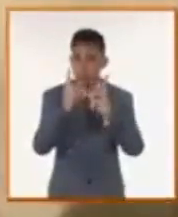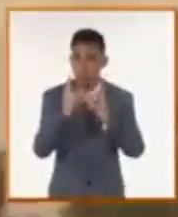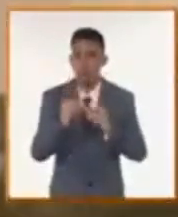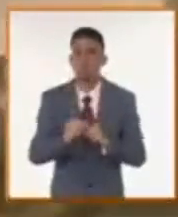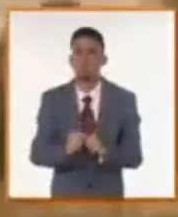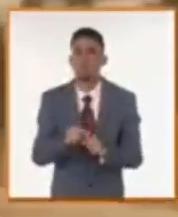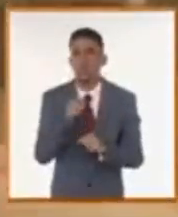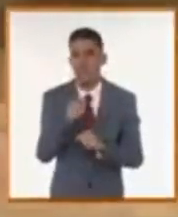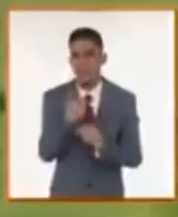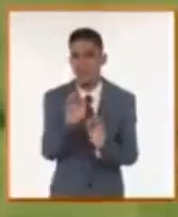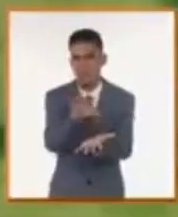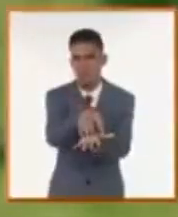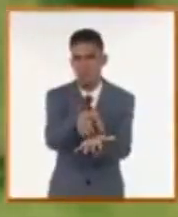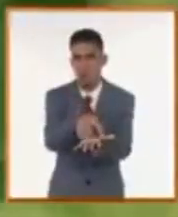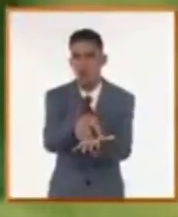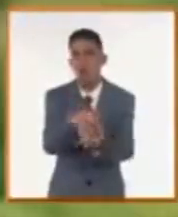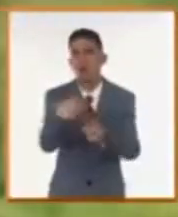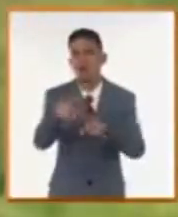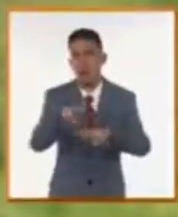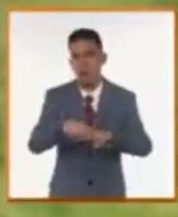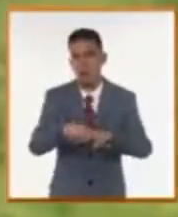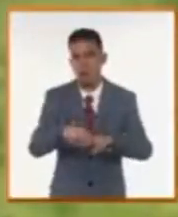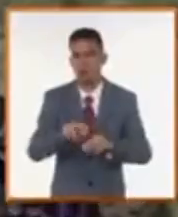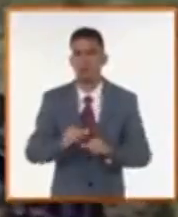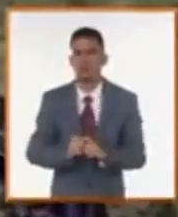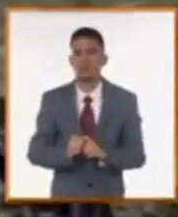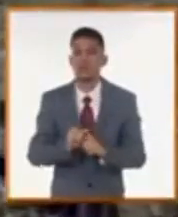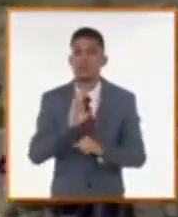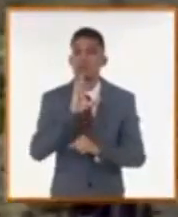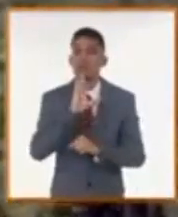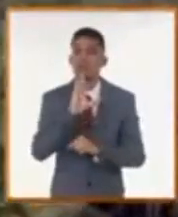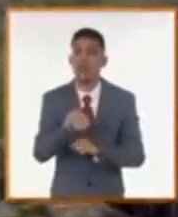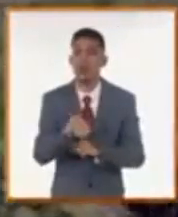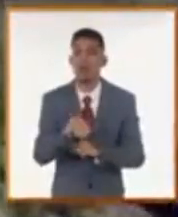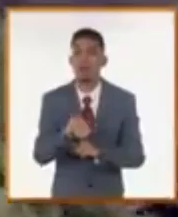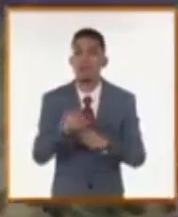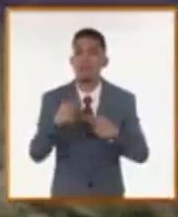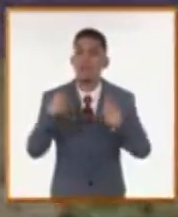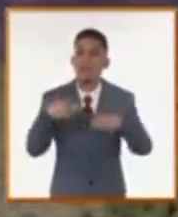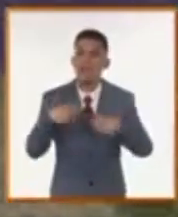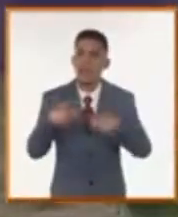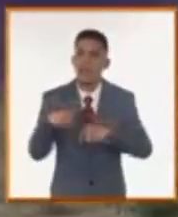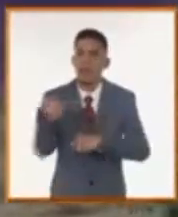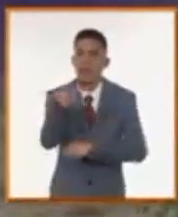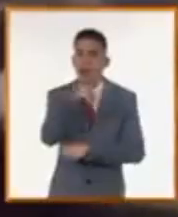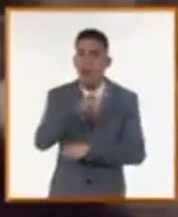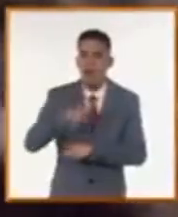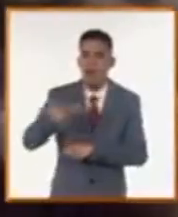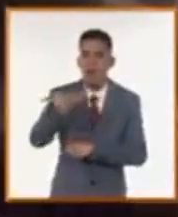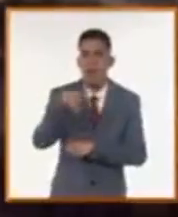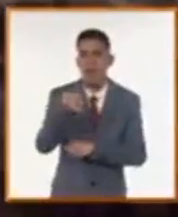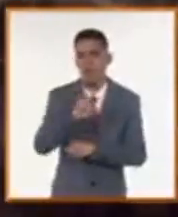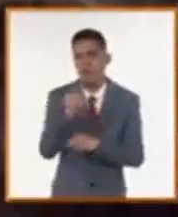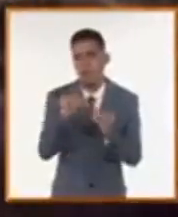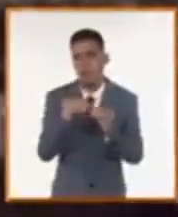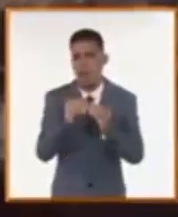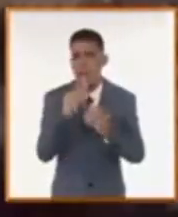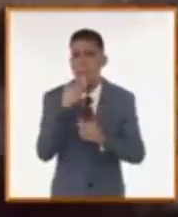alineados que tenía lugar en La Habana, refirió que en vez de aviones volaron los poderosos tanques Oliphant.